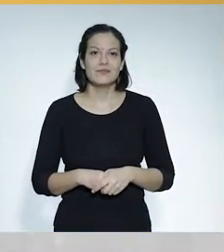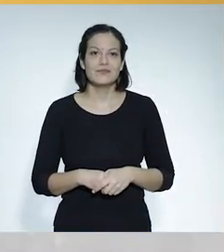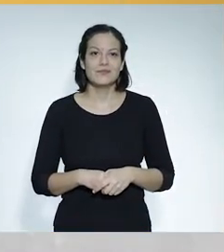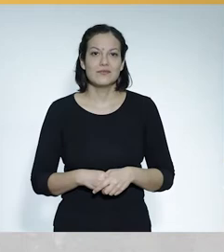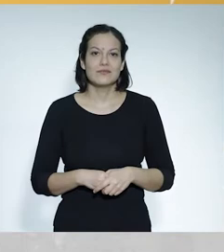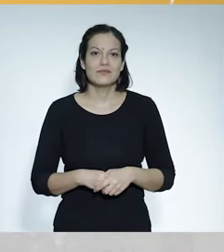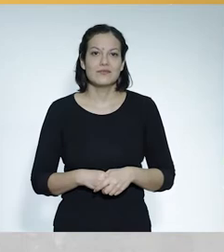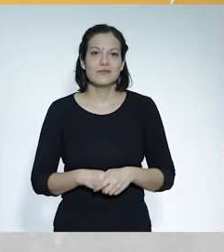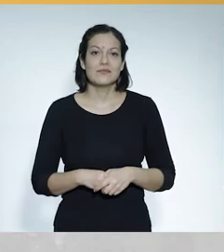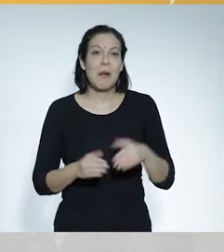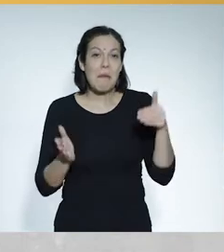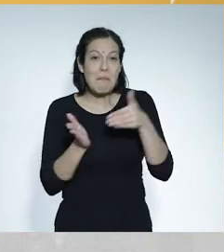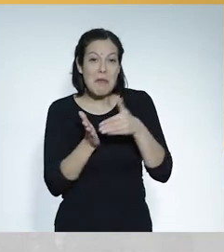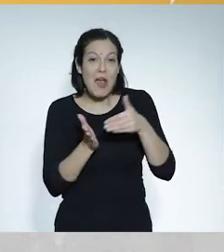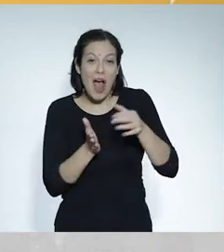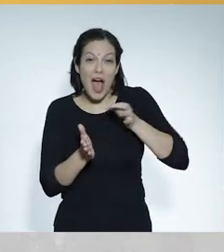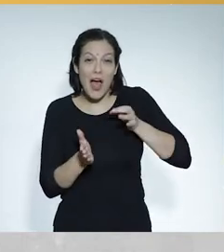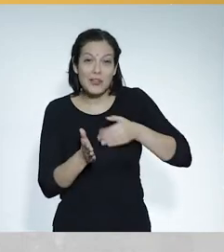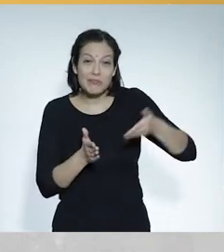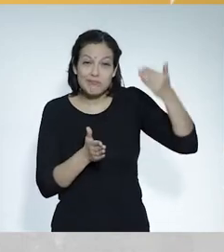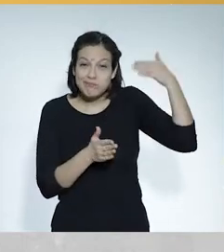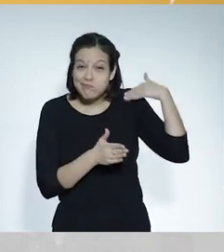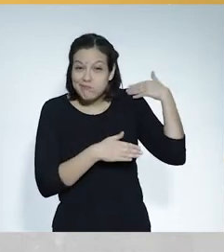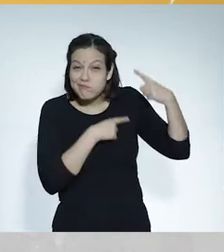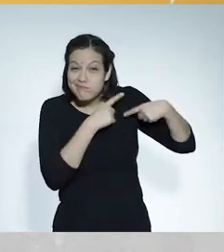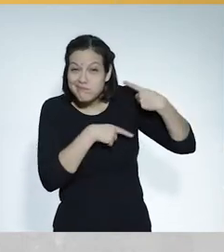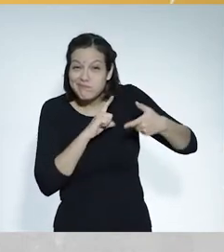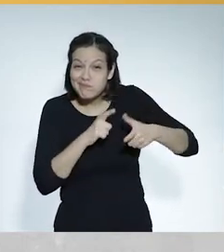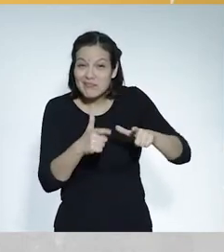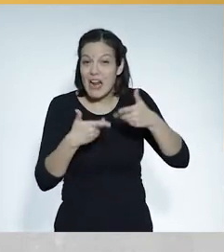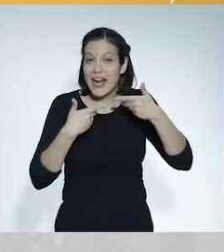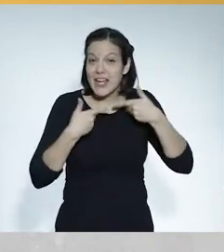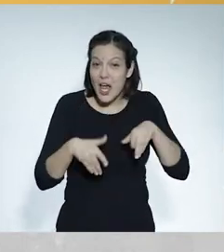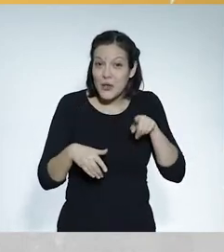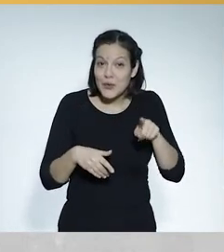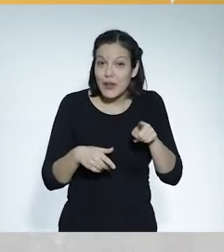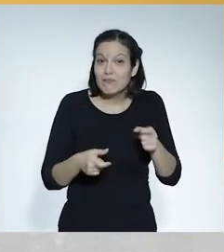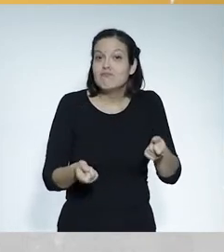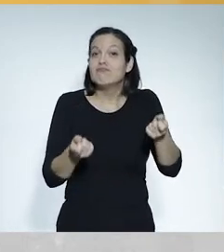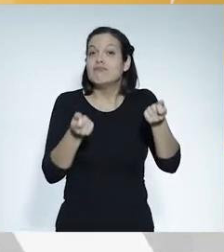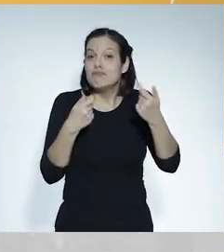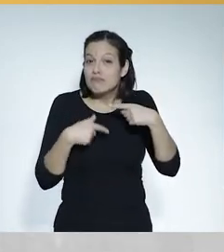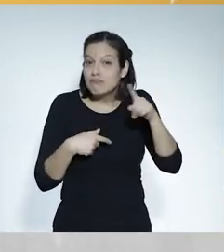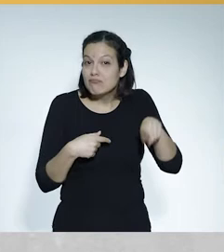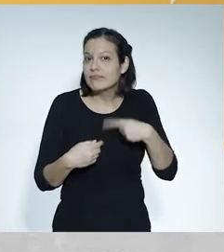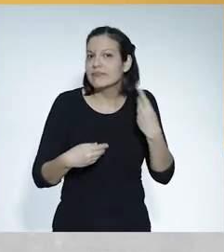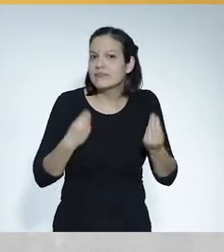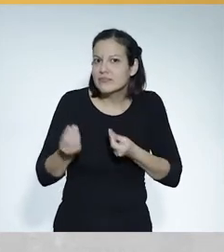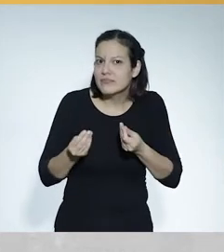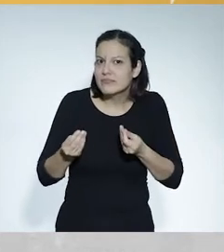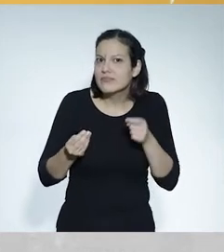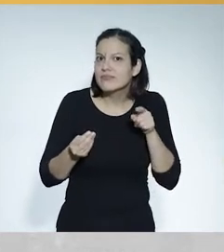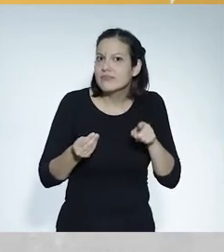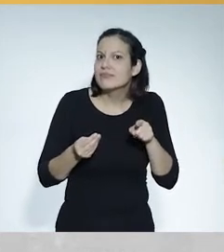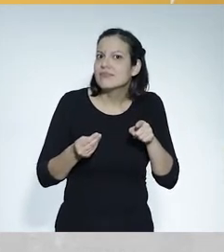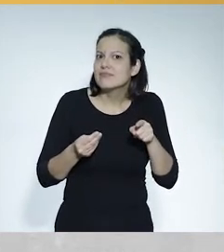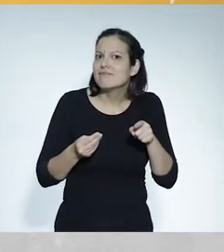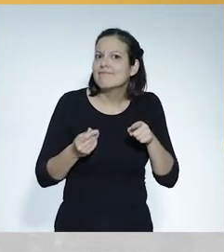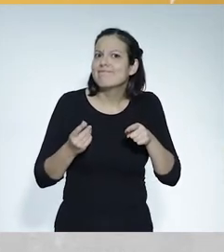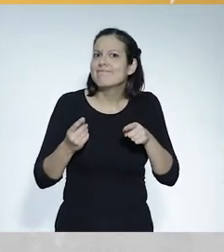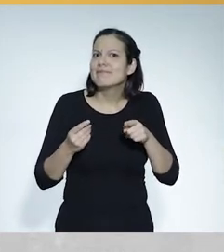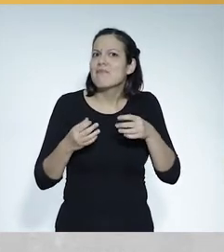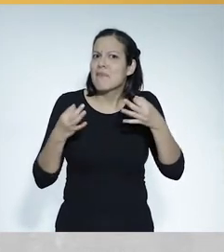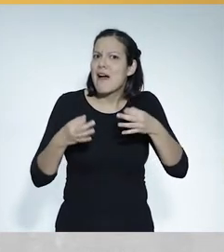Millones de años de evolución natural han dado como resultado una amplia